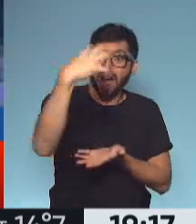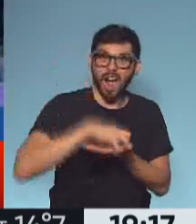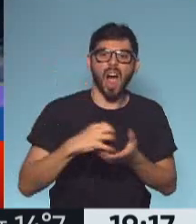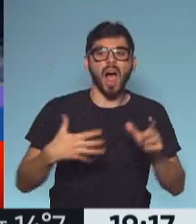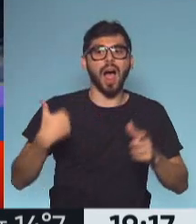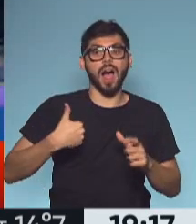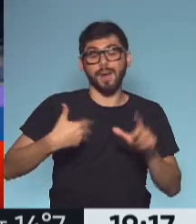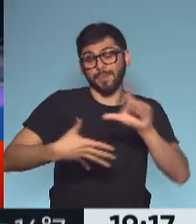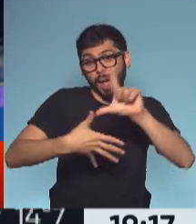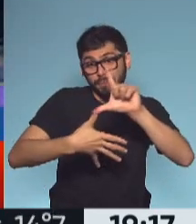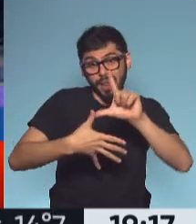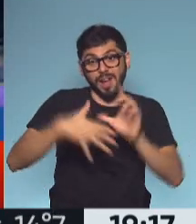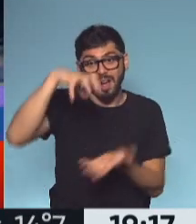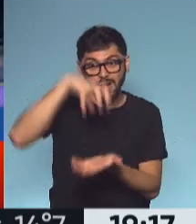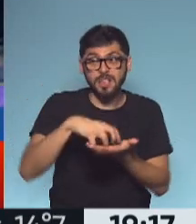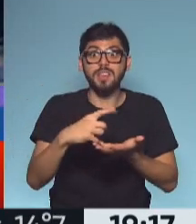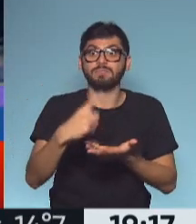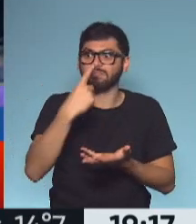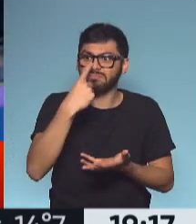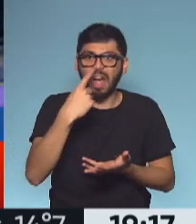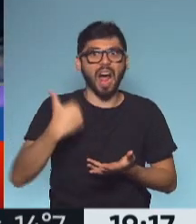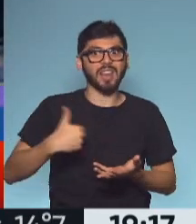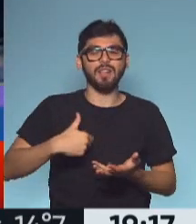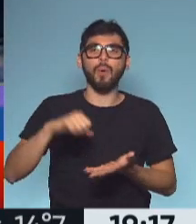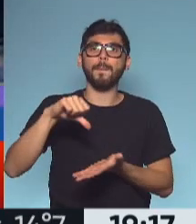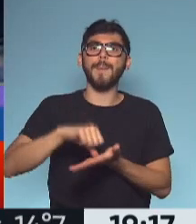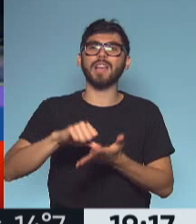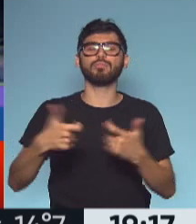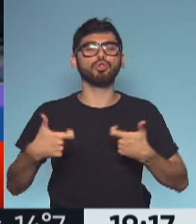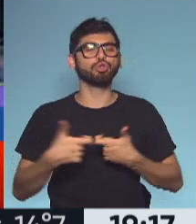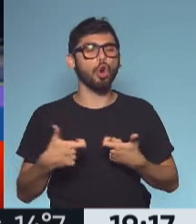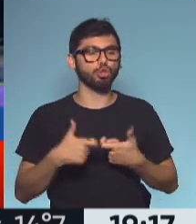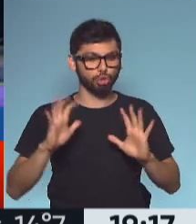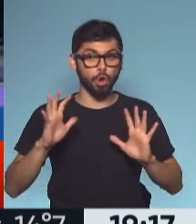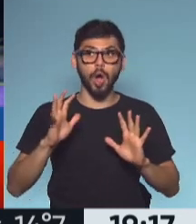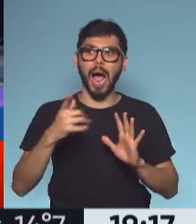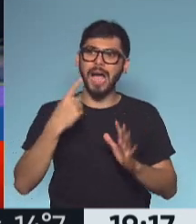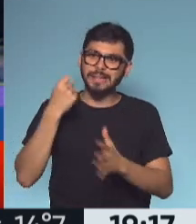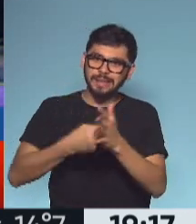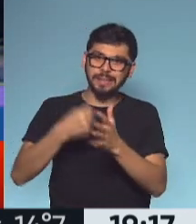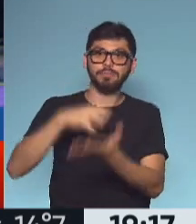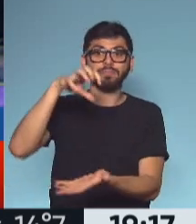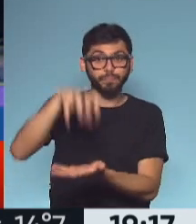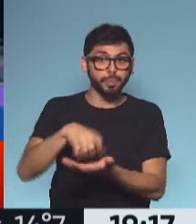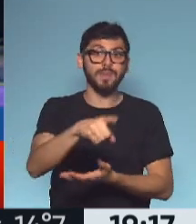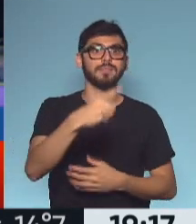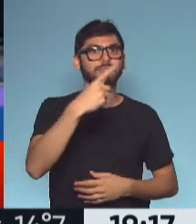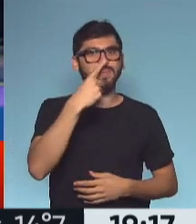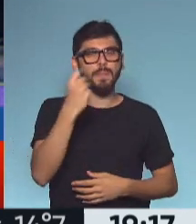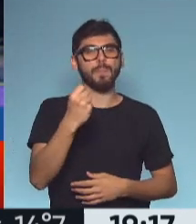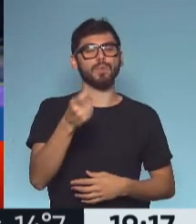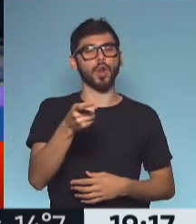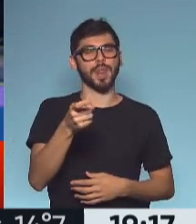es también uno de sus principales países, socios comerciales en los que van a tratar de fortalecer. Así que me parece que ahí hay